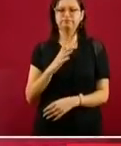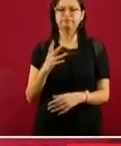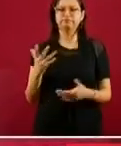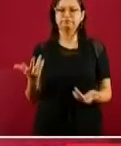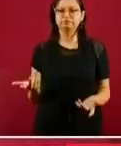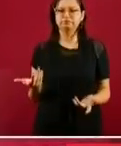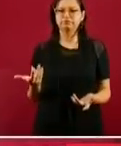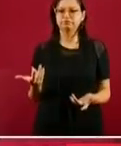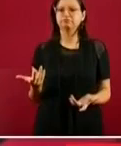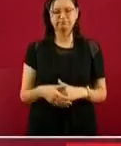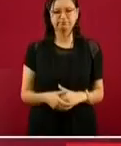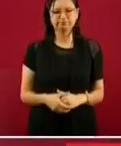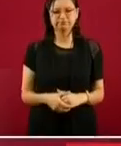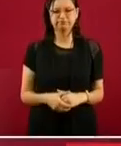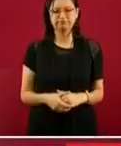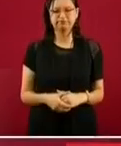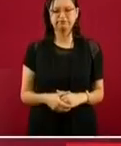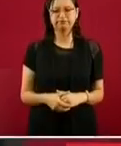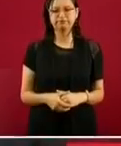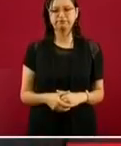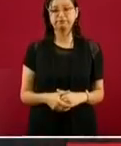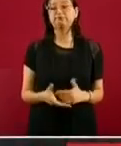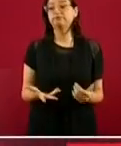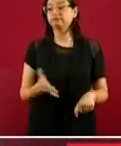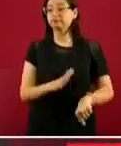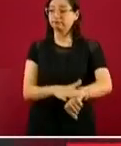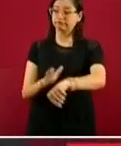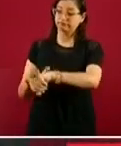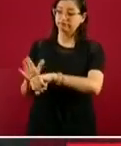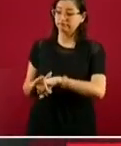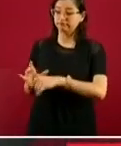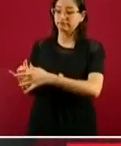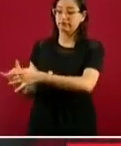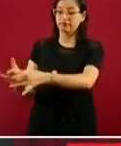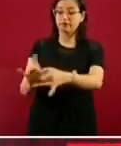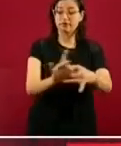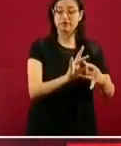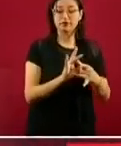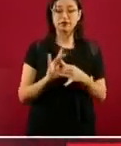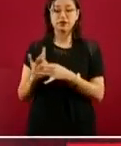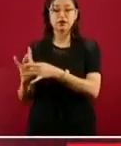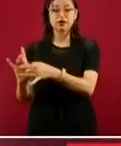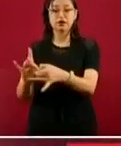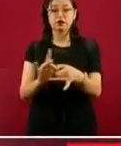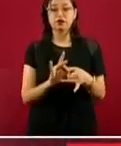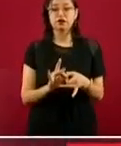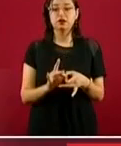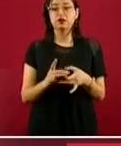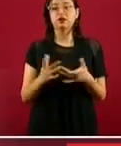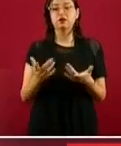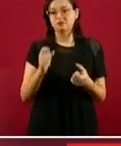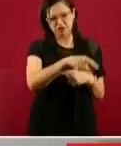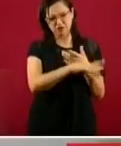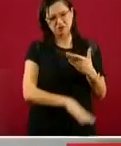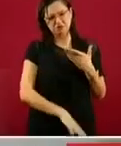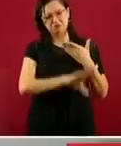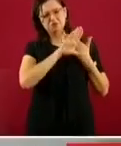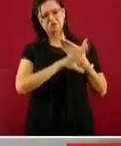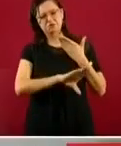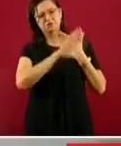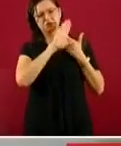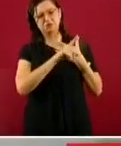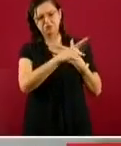feliz, feliz, feliz, llamo a la unidad, incluso llamo a la unidad a los adversarios, a